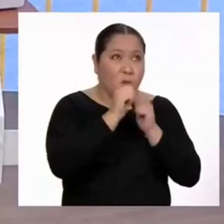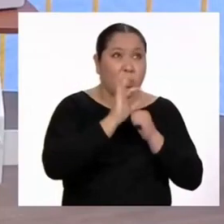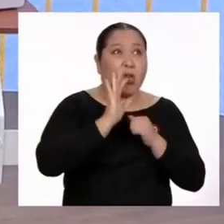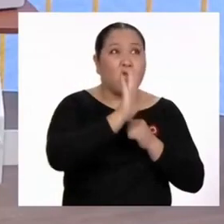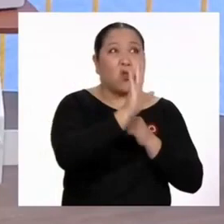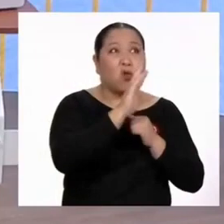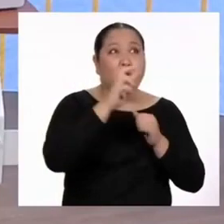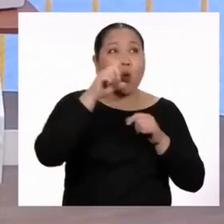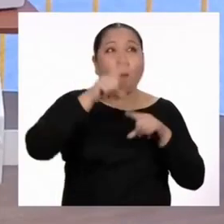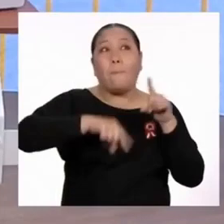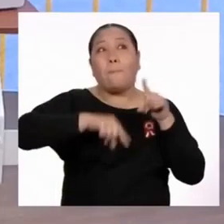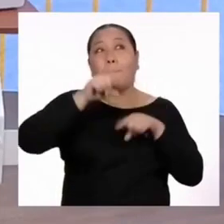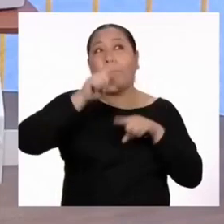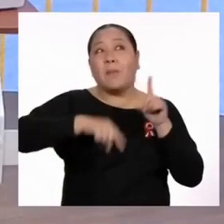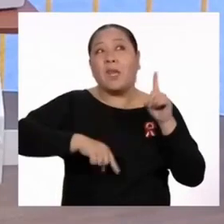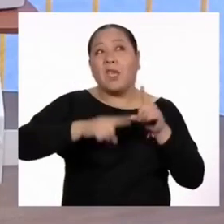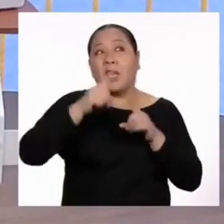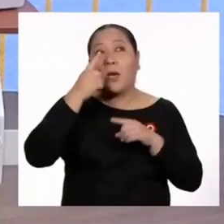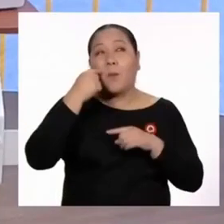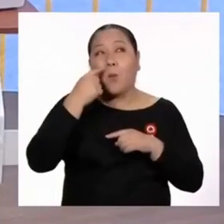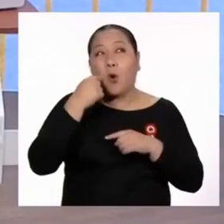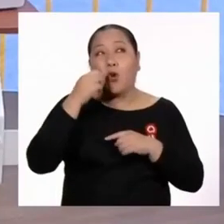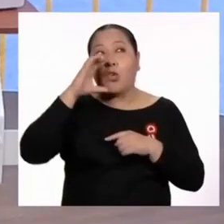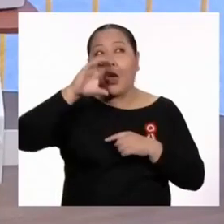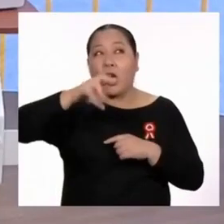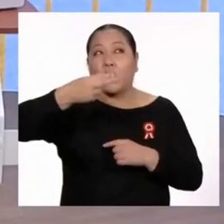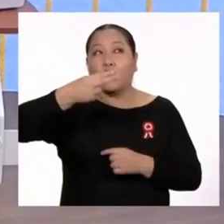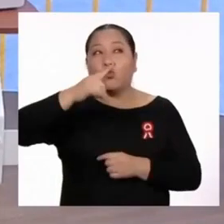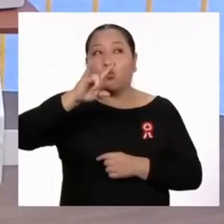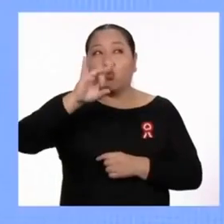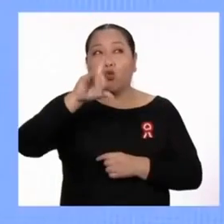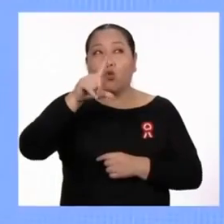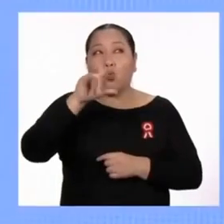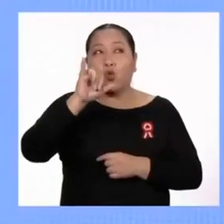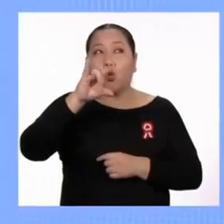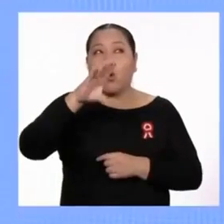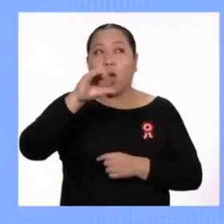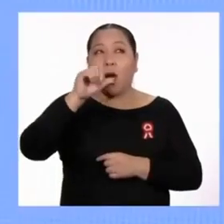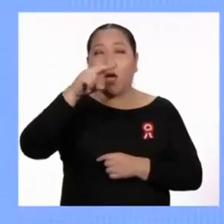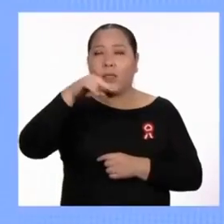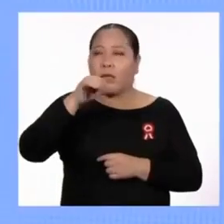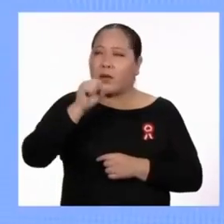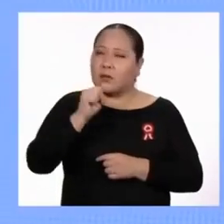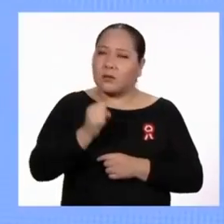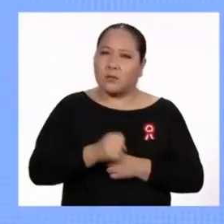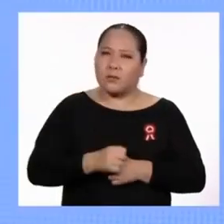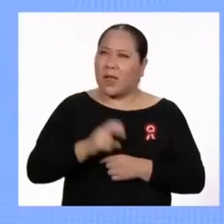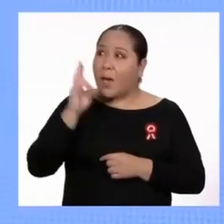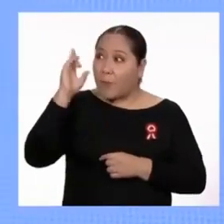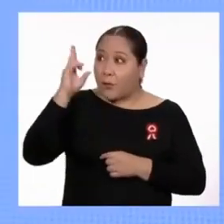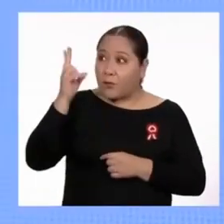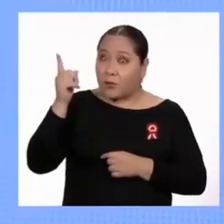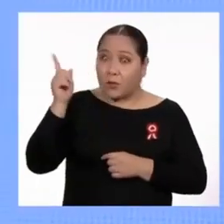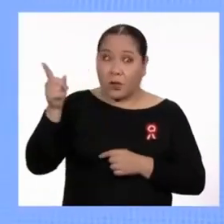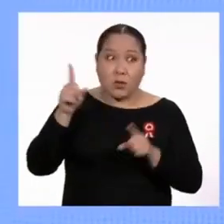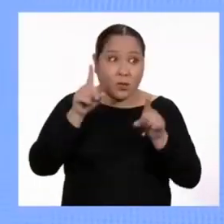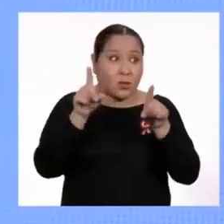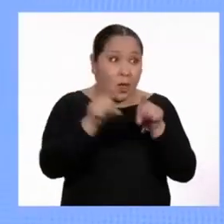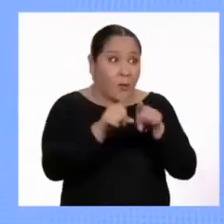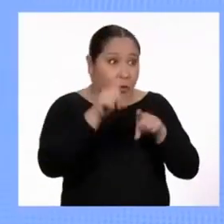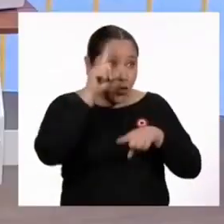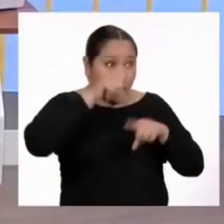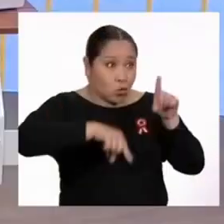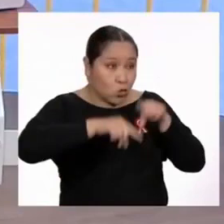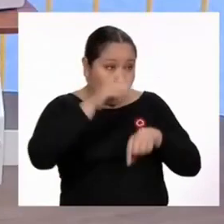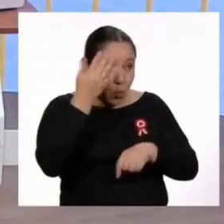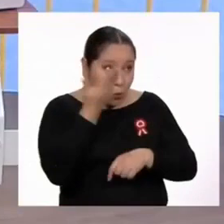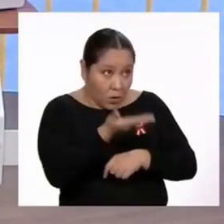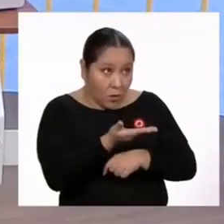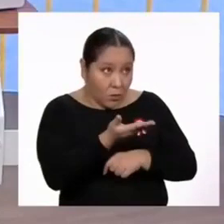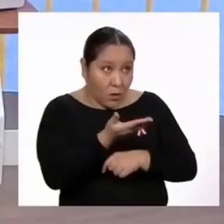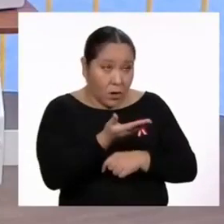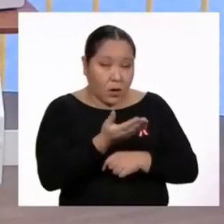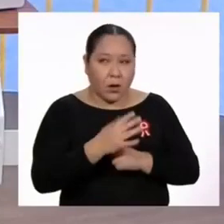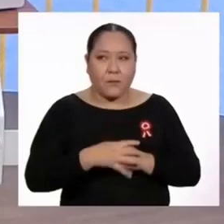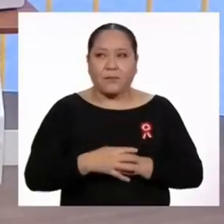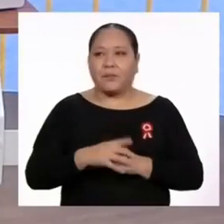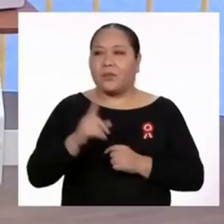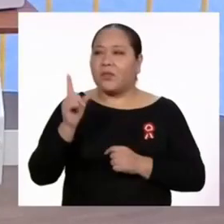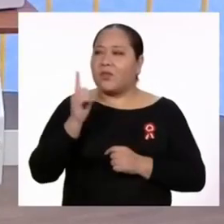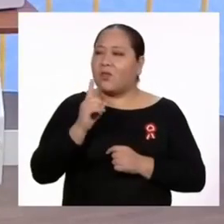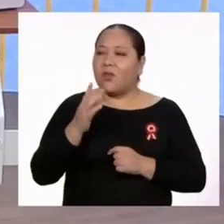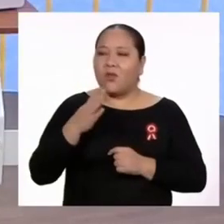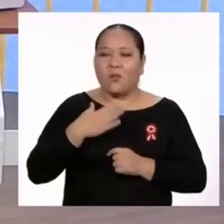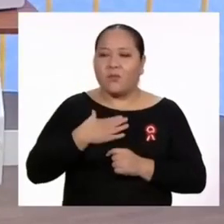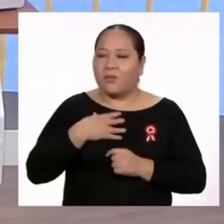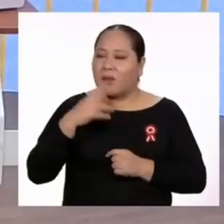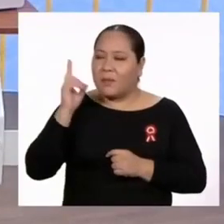que voy a llamar a la profesora Gisela César. ¿La profesora también es tu prima? No, no es